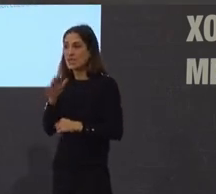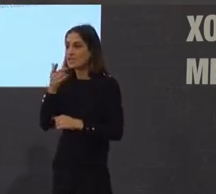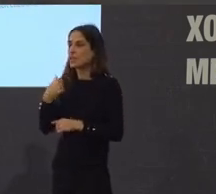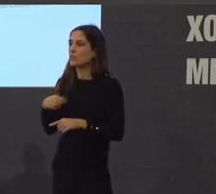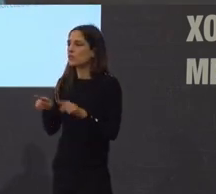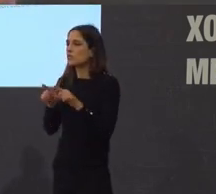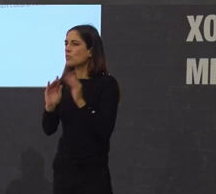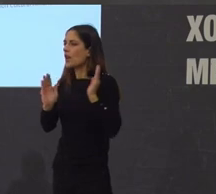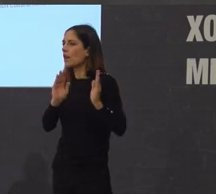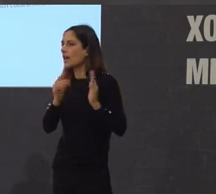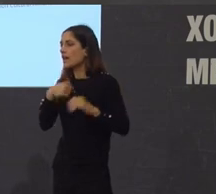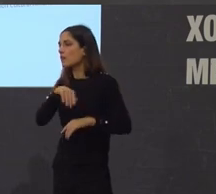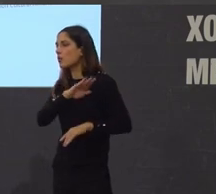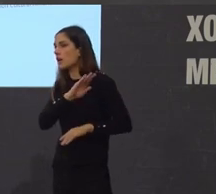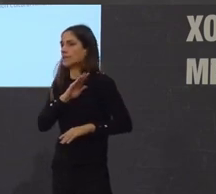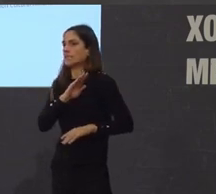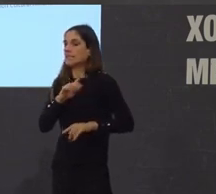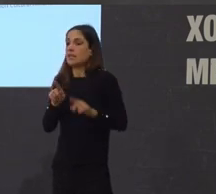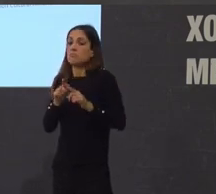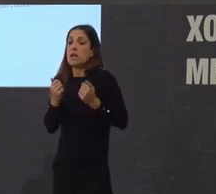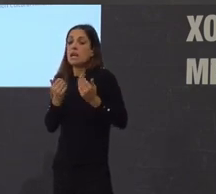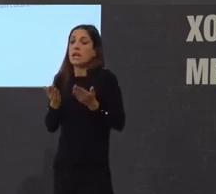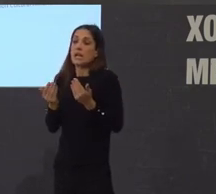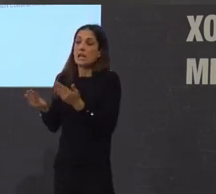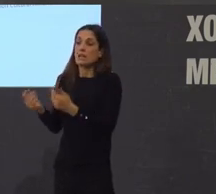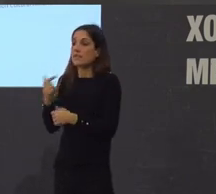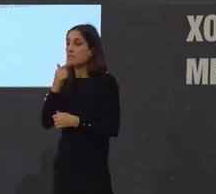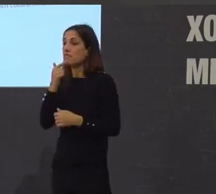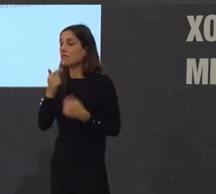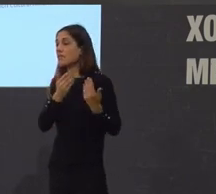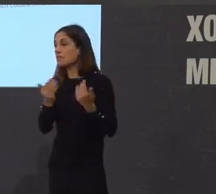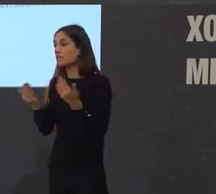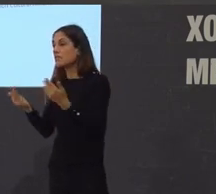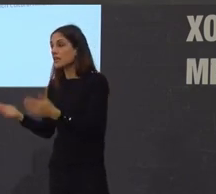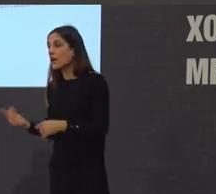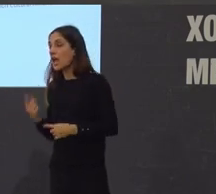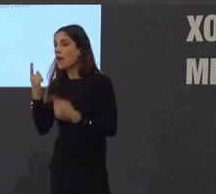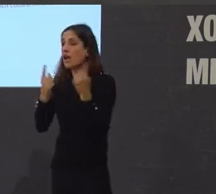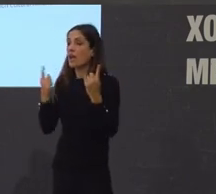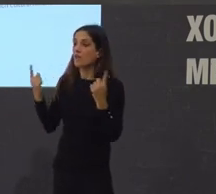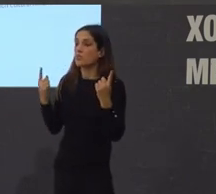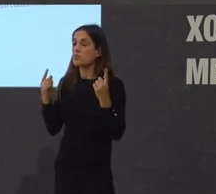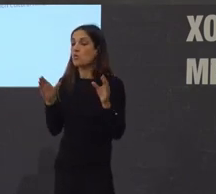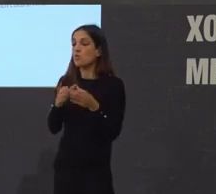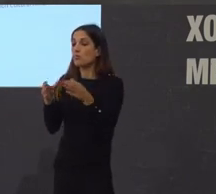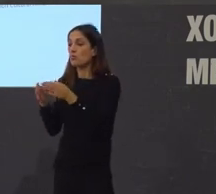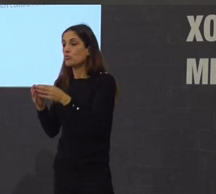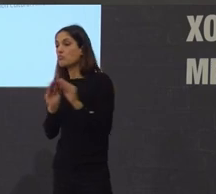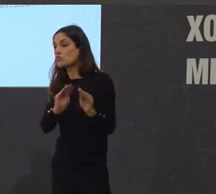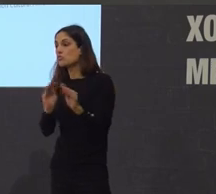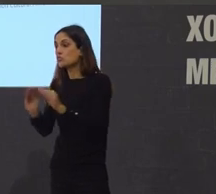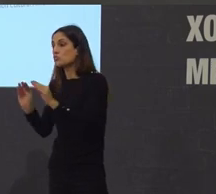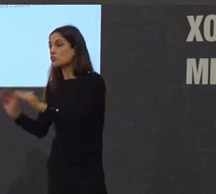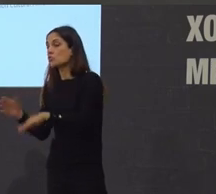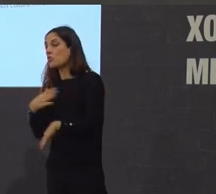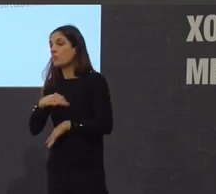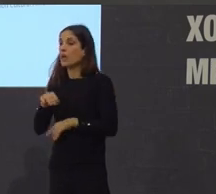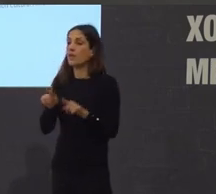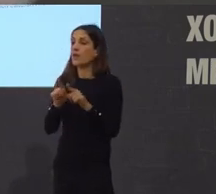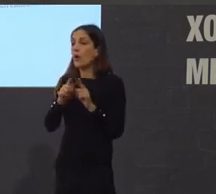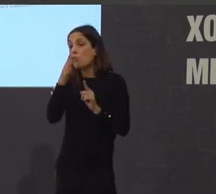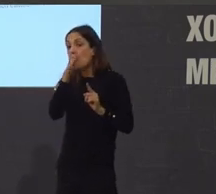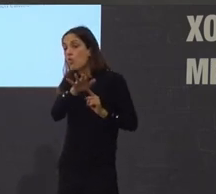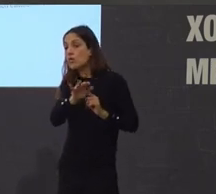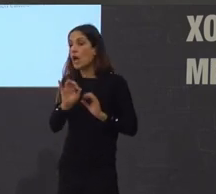era una cosa de buffet y qué bueno sacada unas milicias falangistas sea sancionarían con multas y cosas